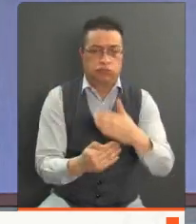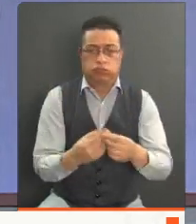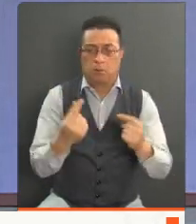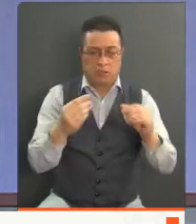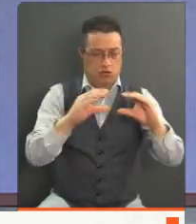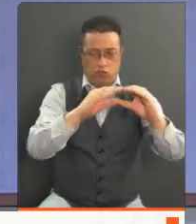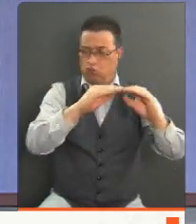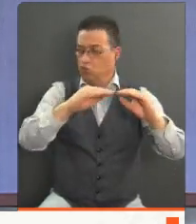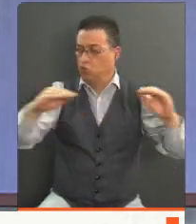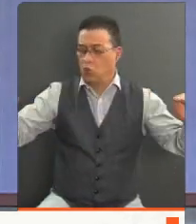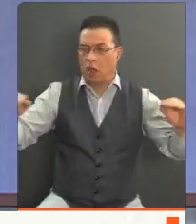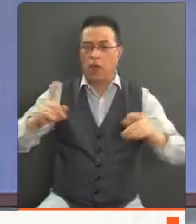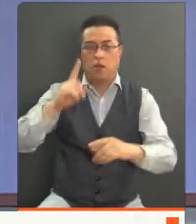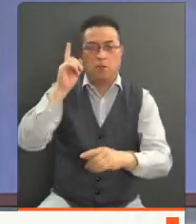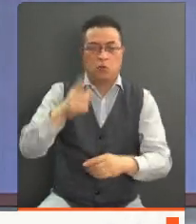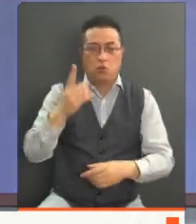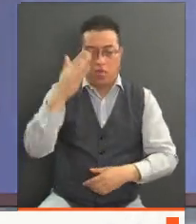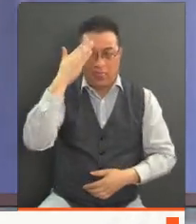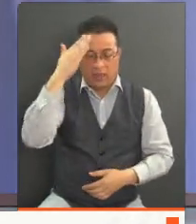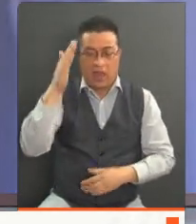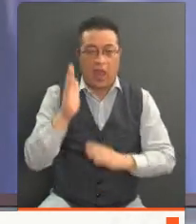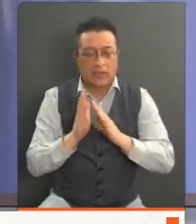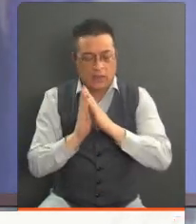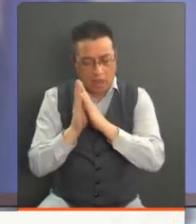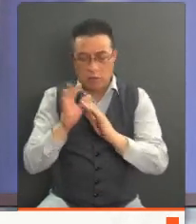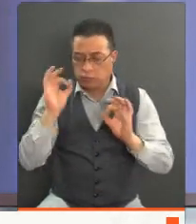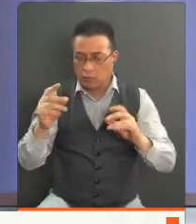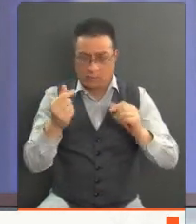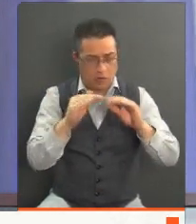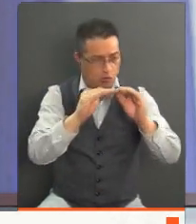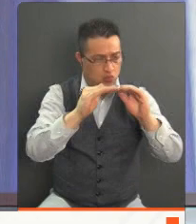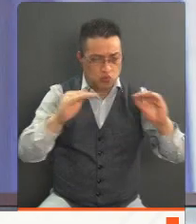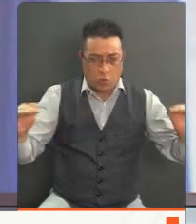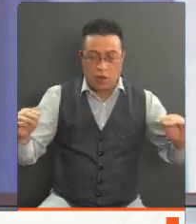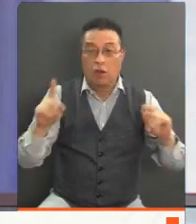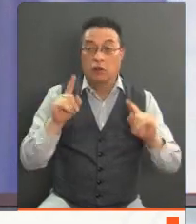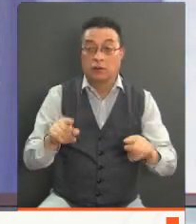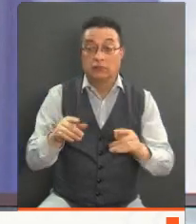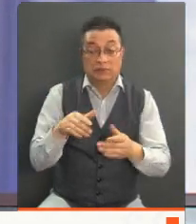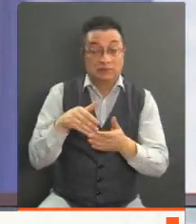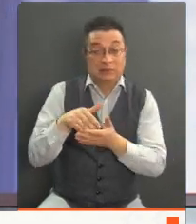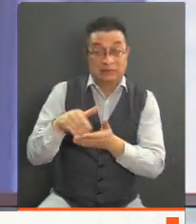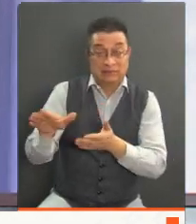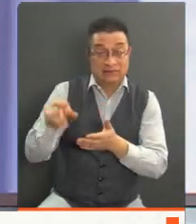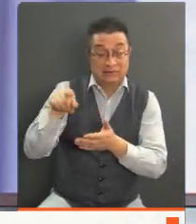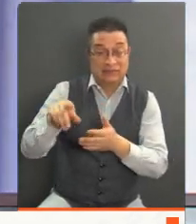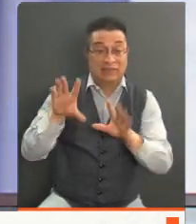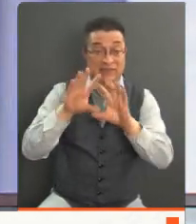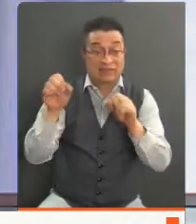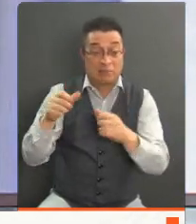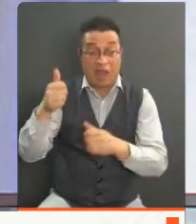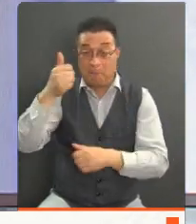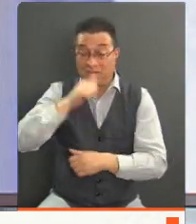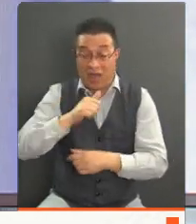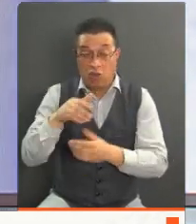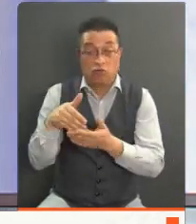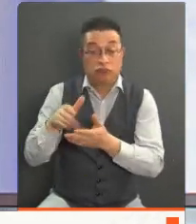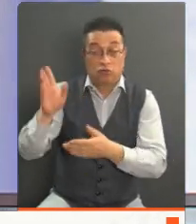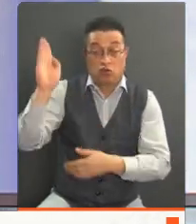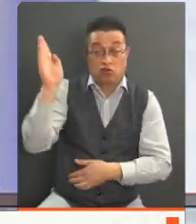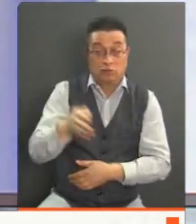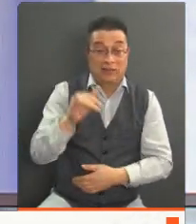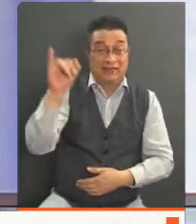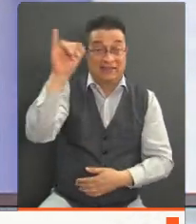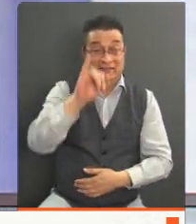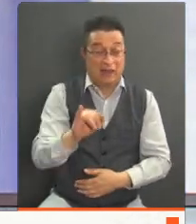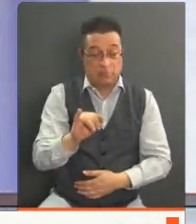del valor del día cama útil yo creo que despreciar ese tema privado suspender el funcionamiento de las isapres va a